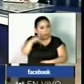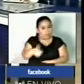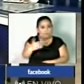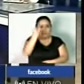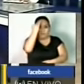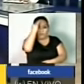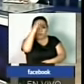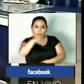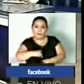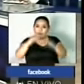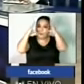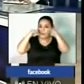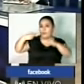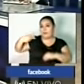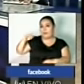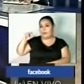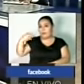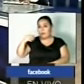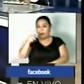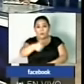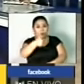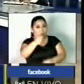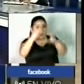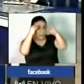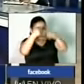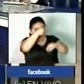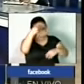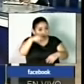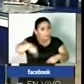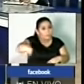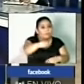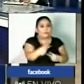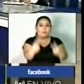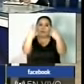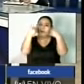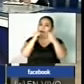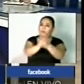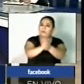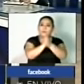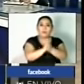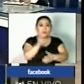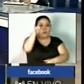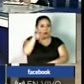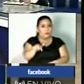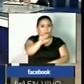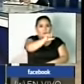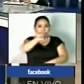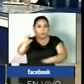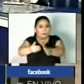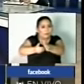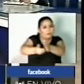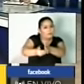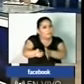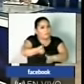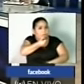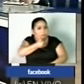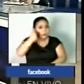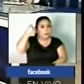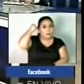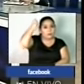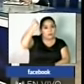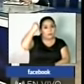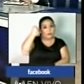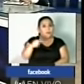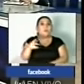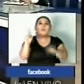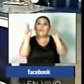en Hechos Emisión Estelar. Buenas noches. Buenas noches, Manuel, amigos televidentes. Qué gusto estar con ustedes, iniciar esta semana con la información más importante y, por supuesto,